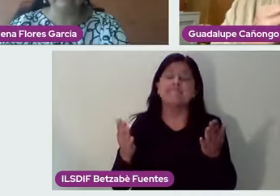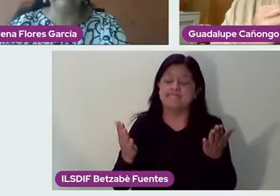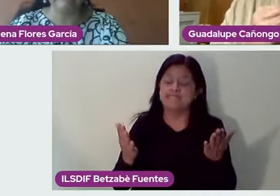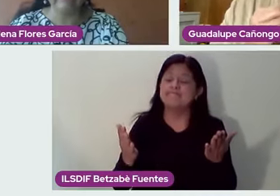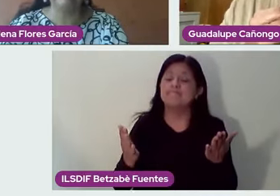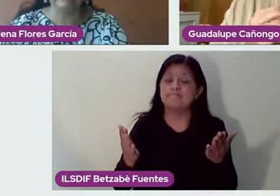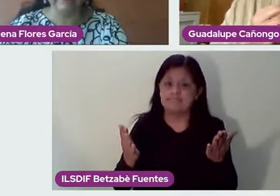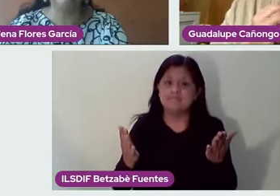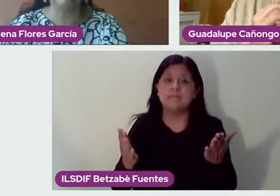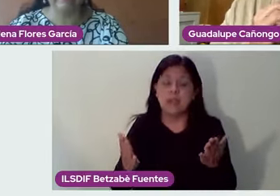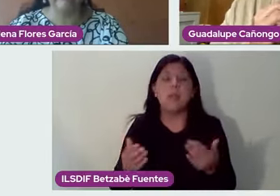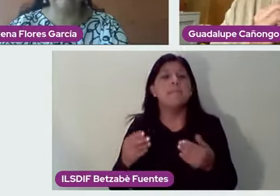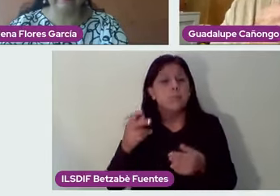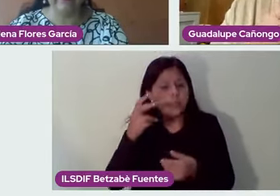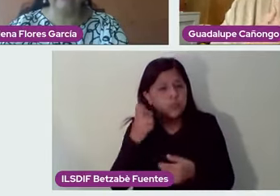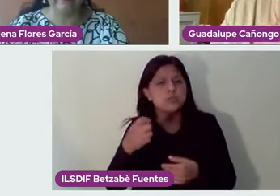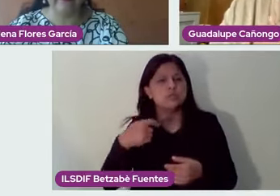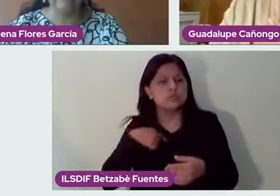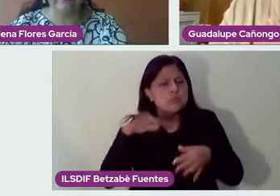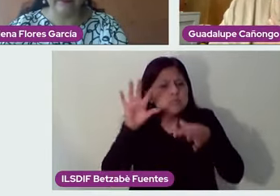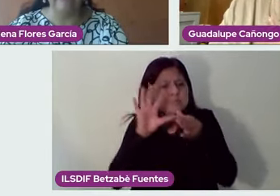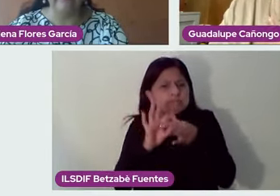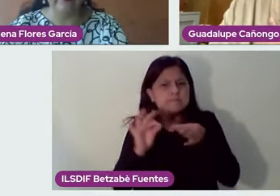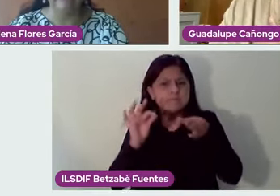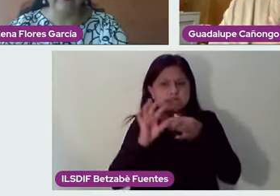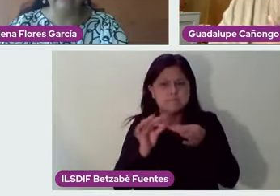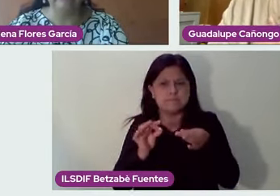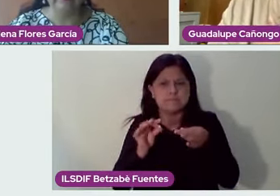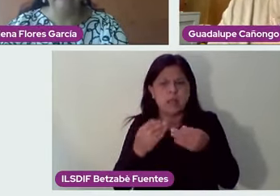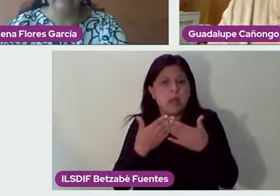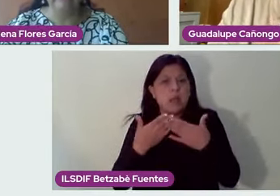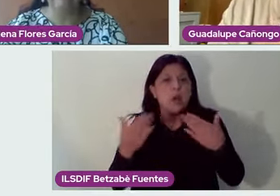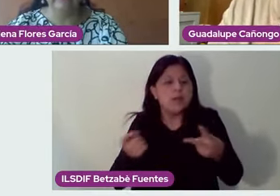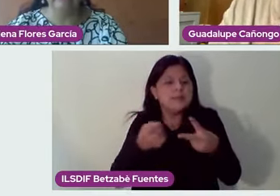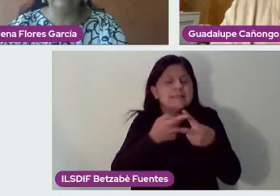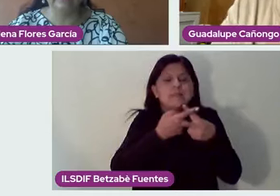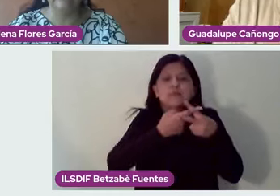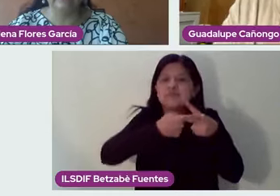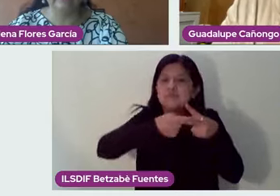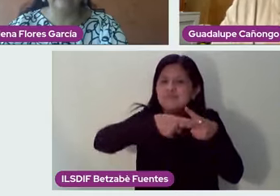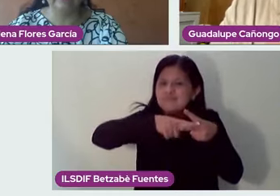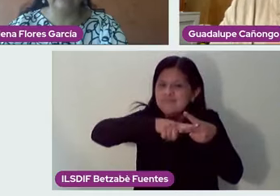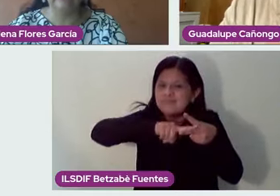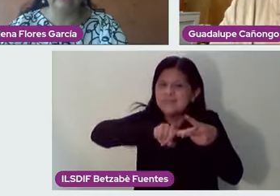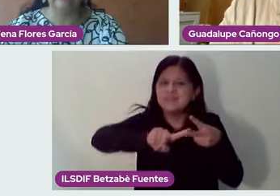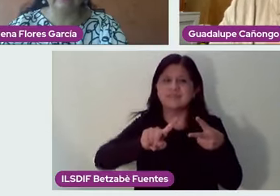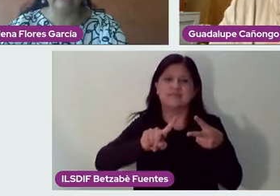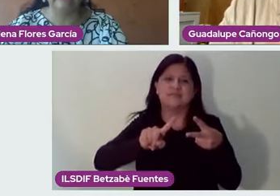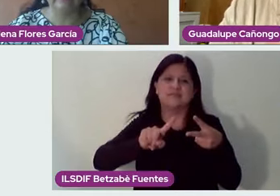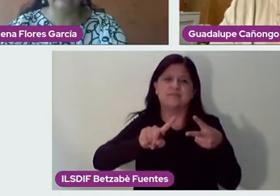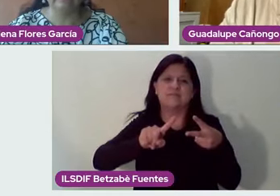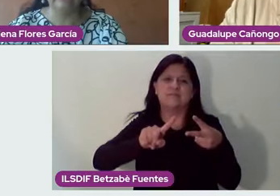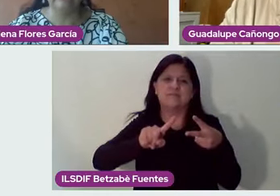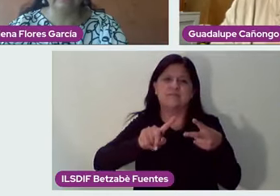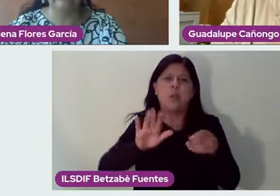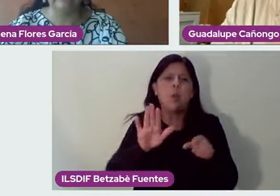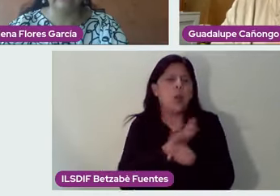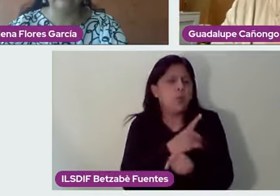estamos iniciando, de verdad, estamos coloquialmente decimos, estamos en pañales en este tema. Porque